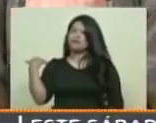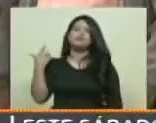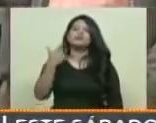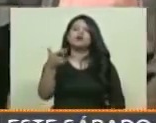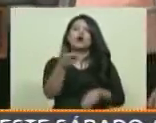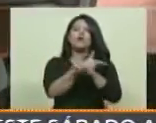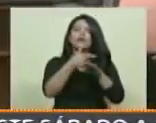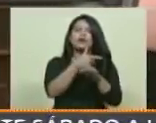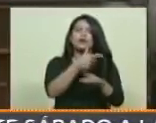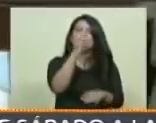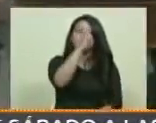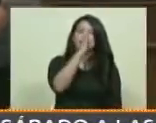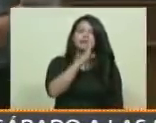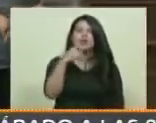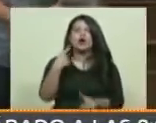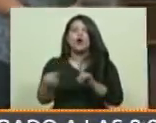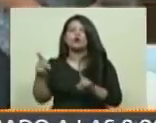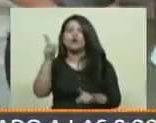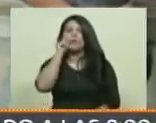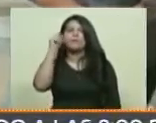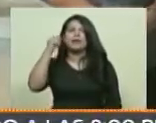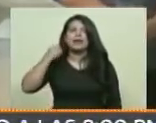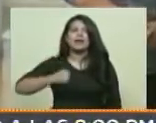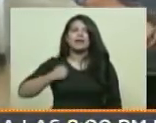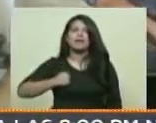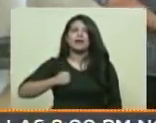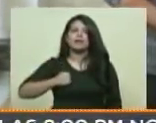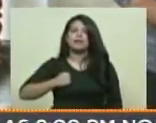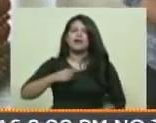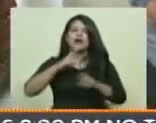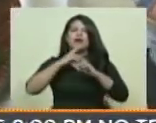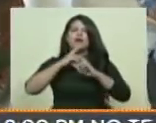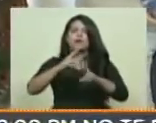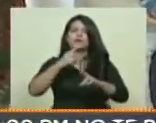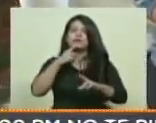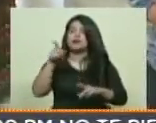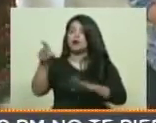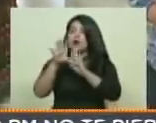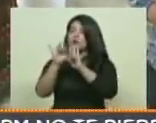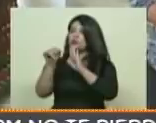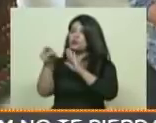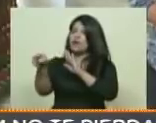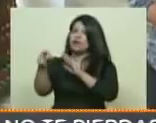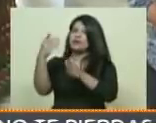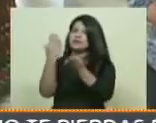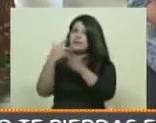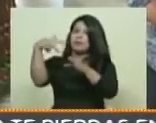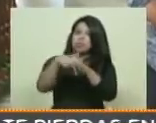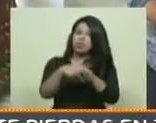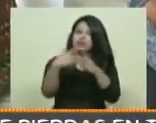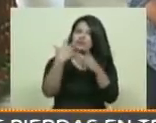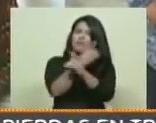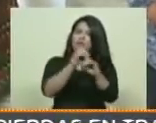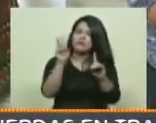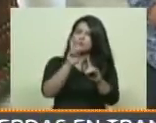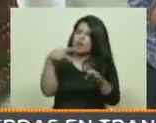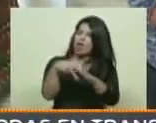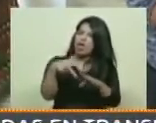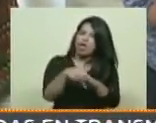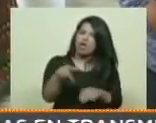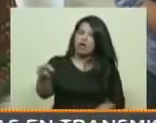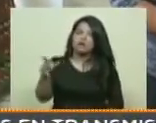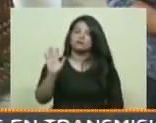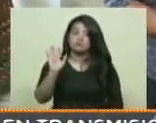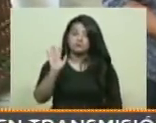de Brasil y Canadá emitieron pronunciamientos asegurando que la Asamblea Nacional Constituyente socava la democracia en nuestro país. Esto a propósito de